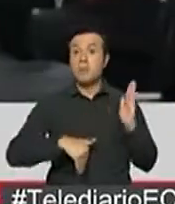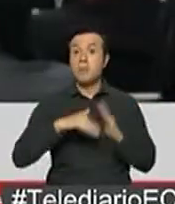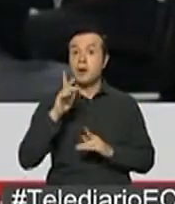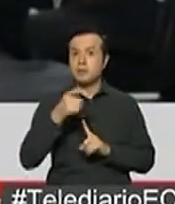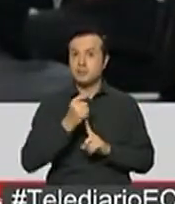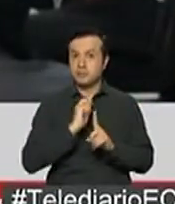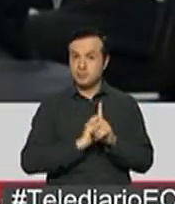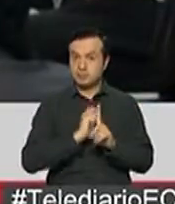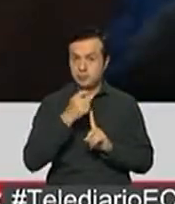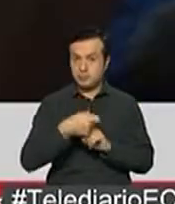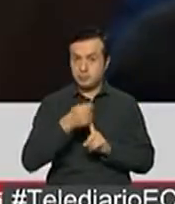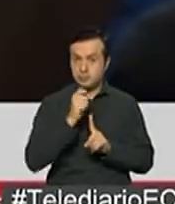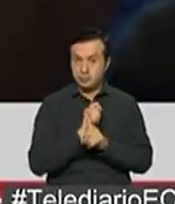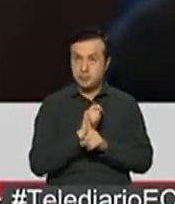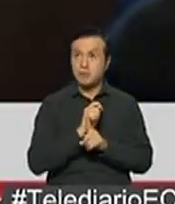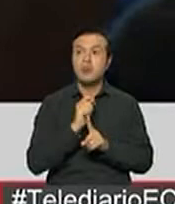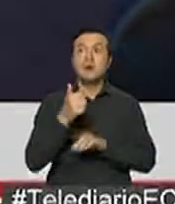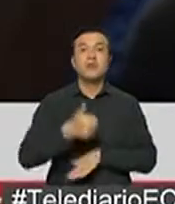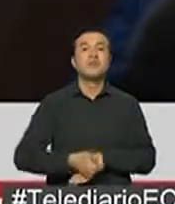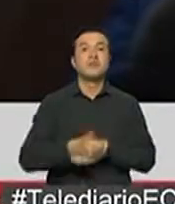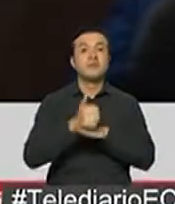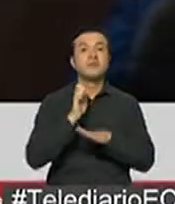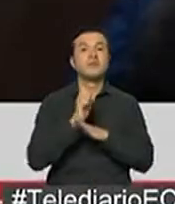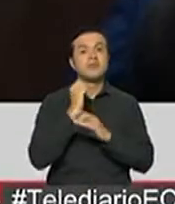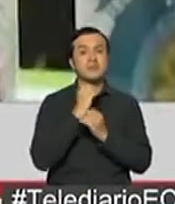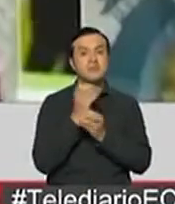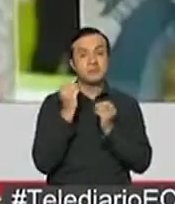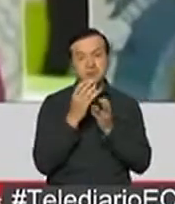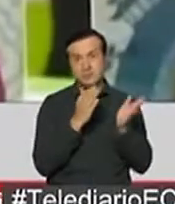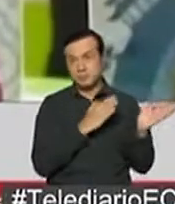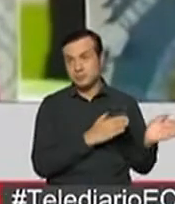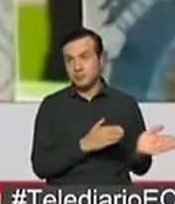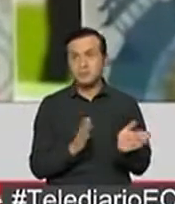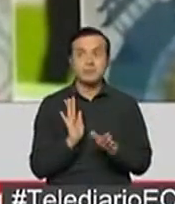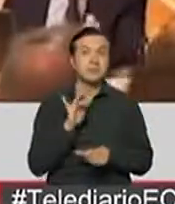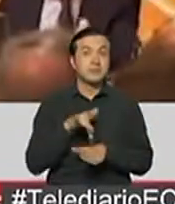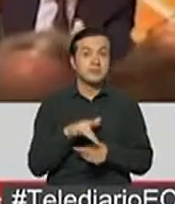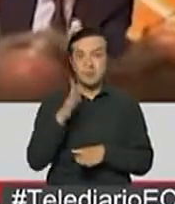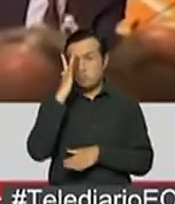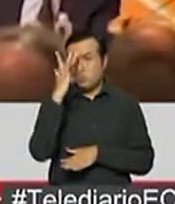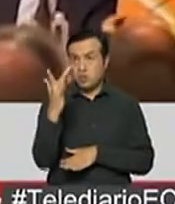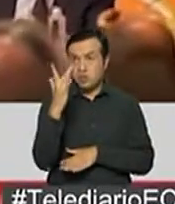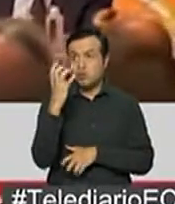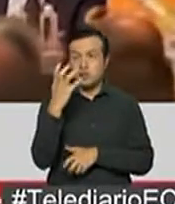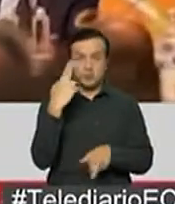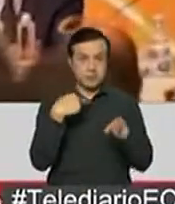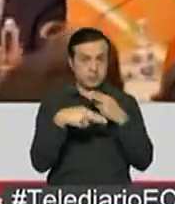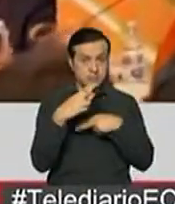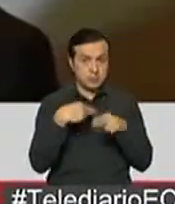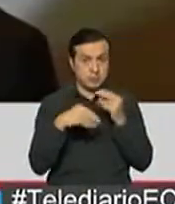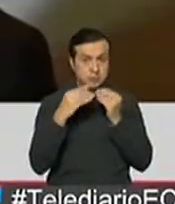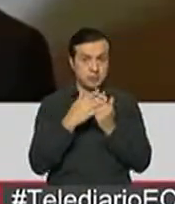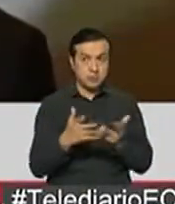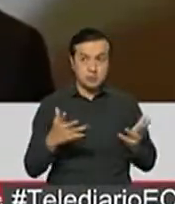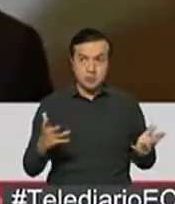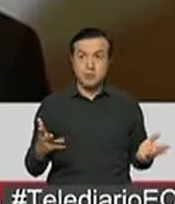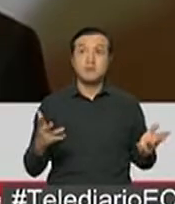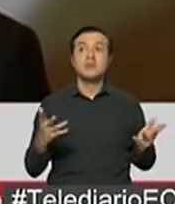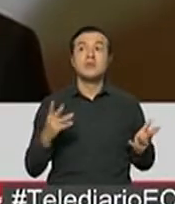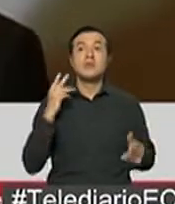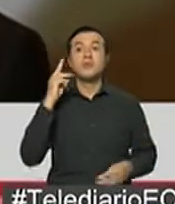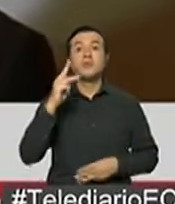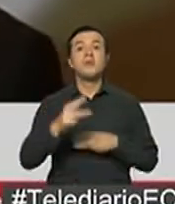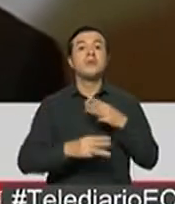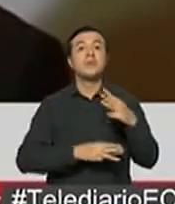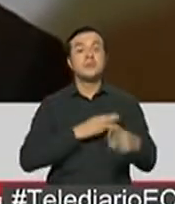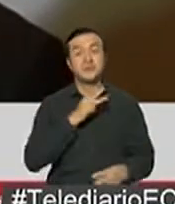autoridades ecuatorianas han compartido las expectativas que tienen para esta cita pues quieren abrir mercados donde vamos a presentarle al mundo